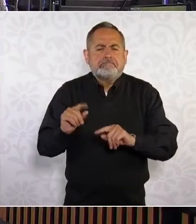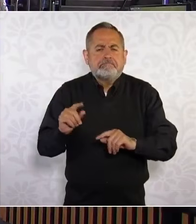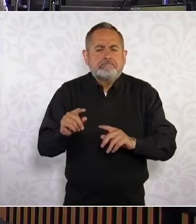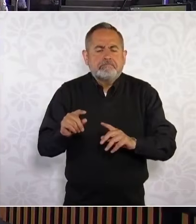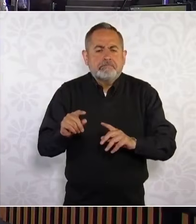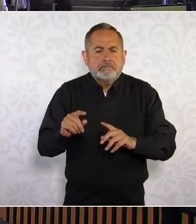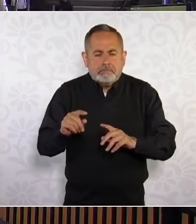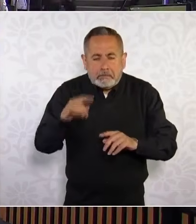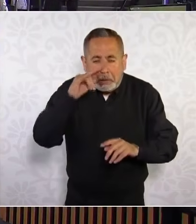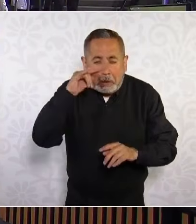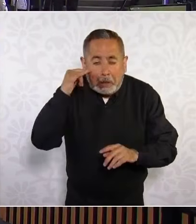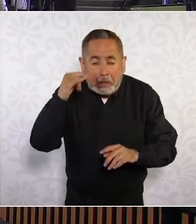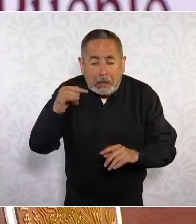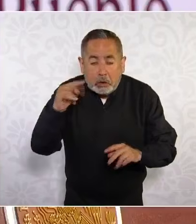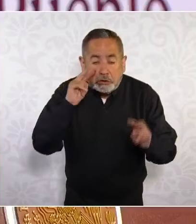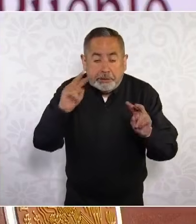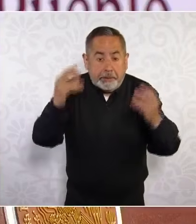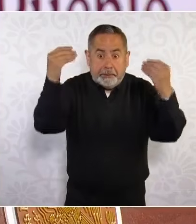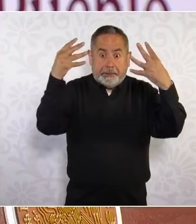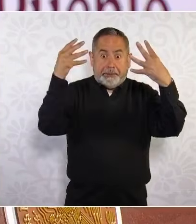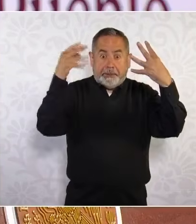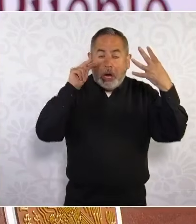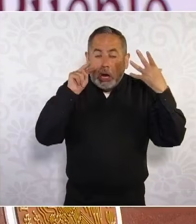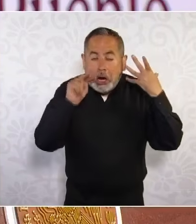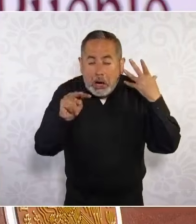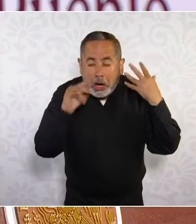Saben que no se ve casi desde aquí.